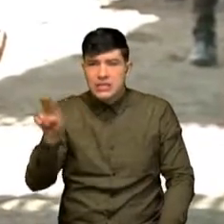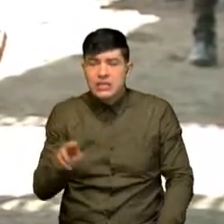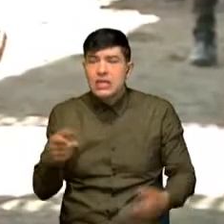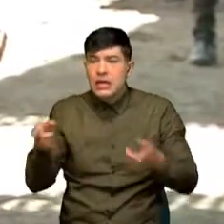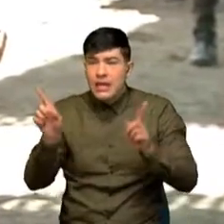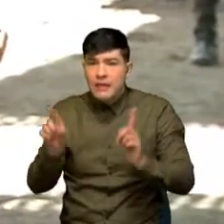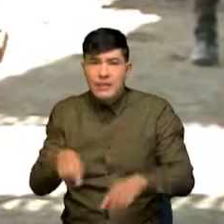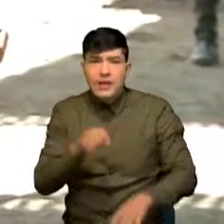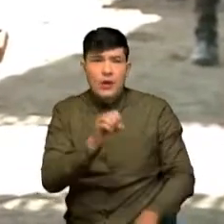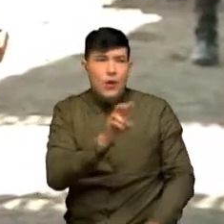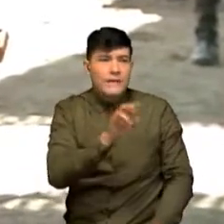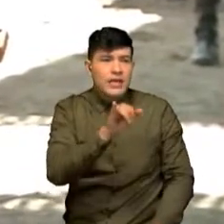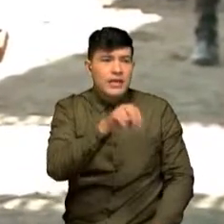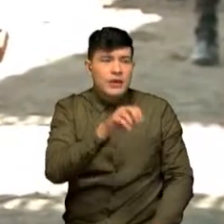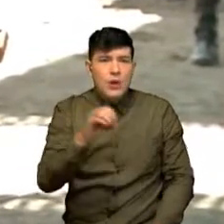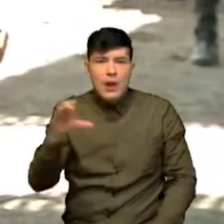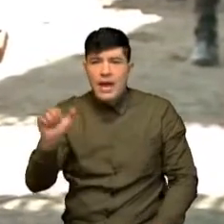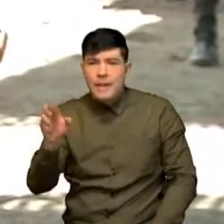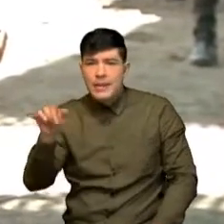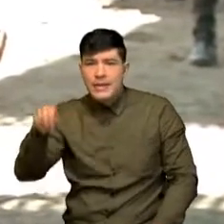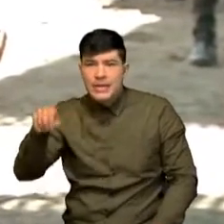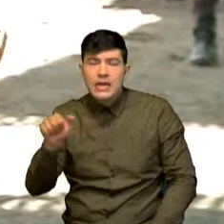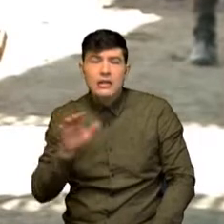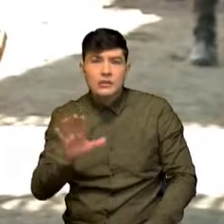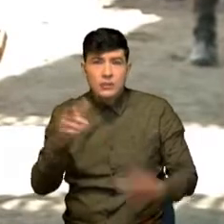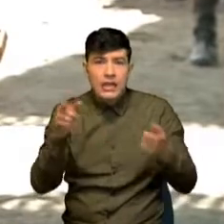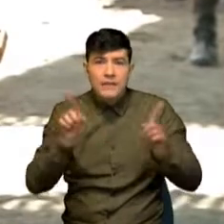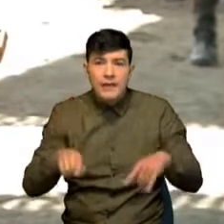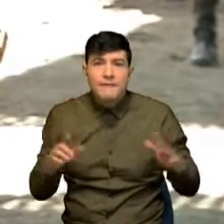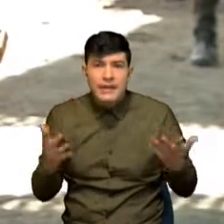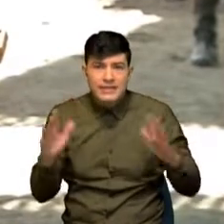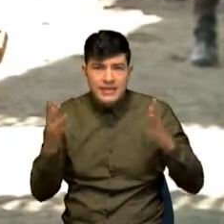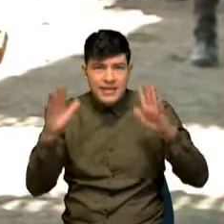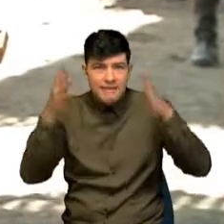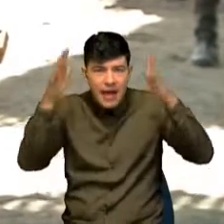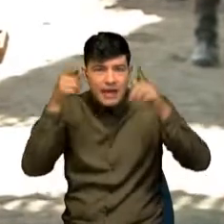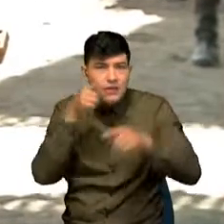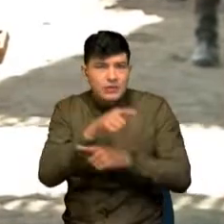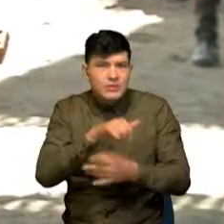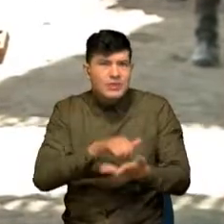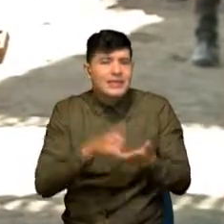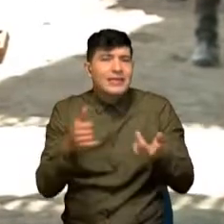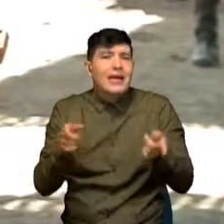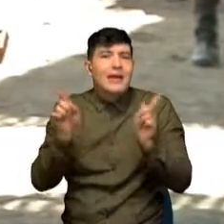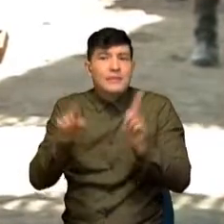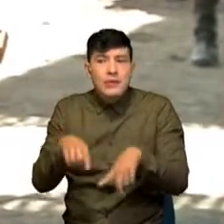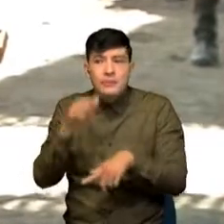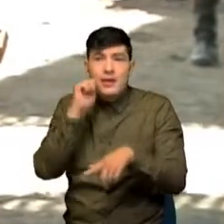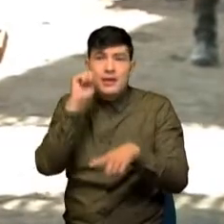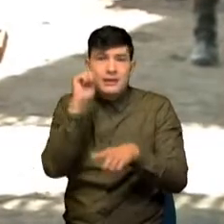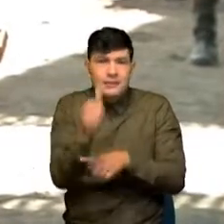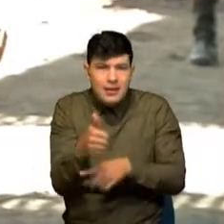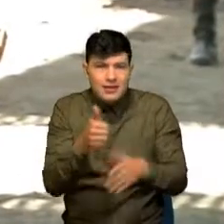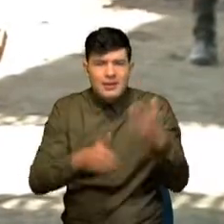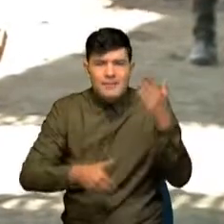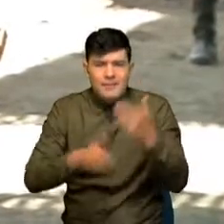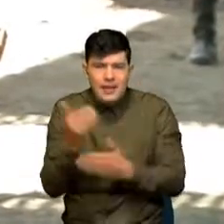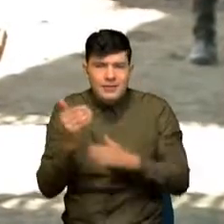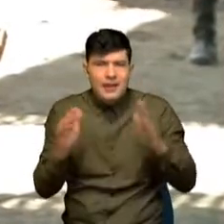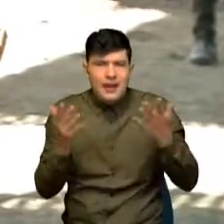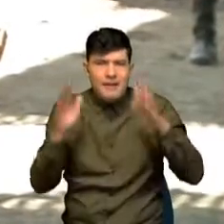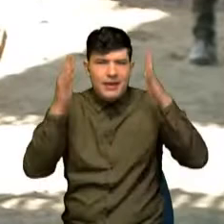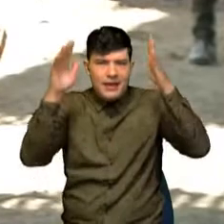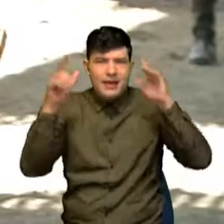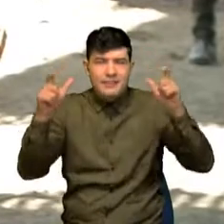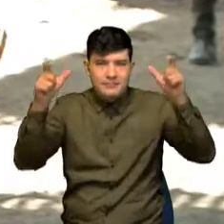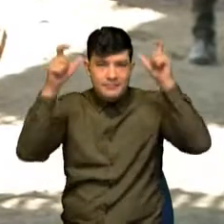ovino caprina y tenemos festival canino el día lunes. También desde mañana empiezan las competencias en la Feria Equina. Muy